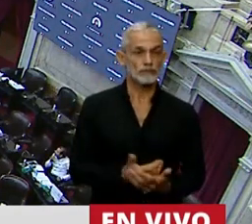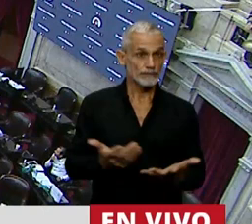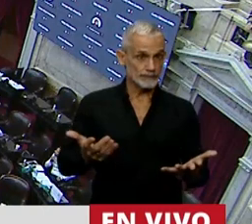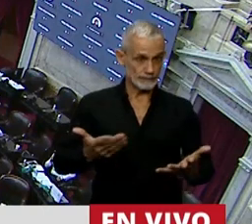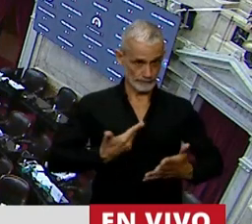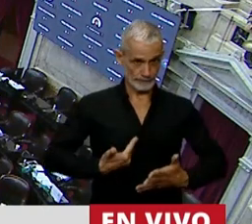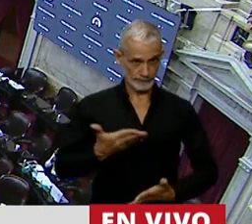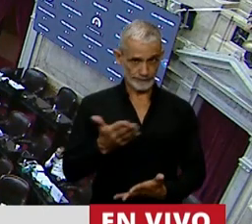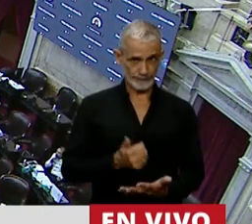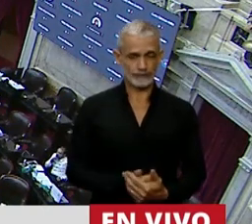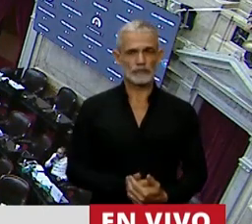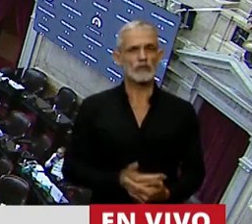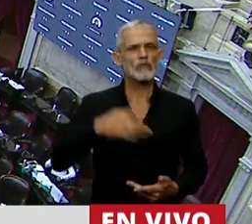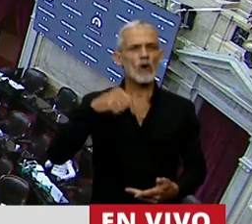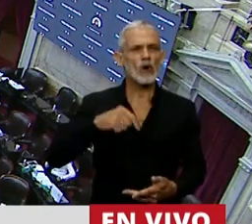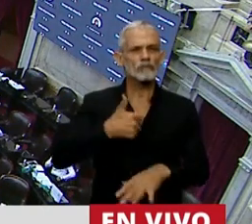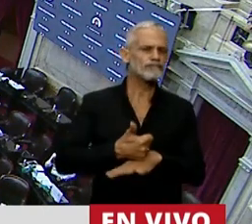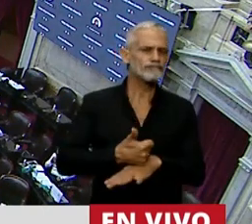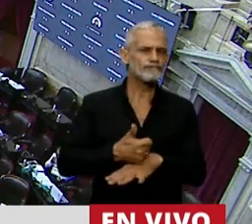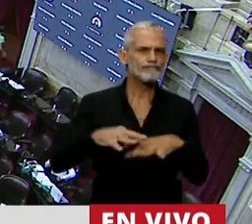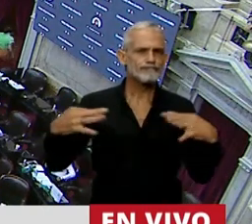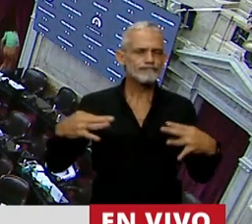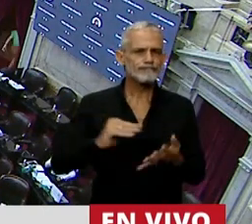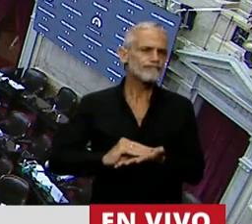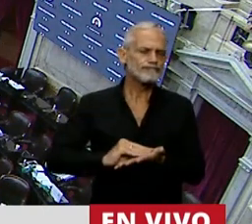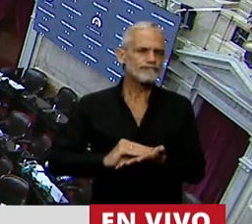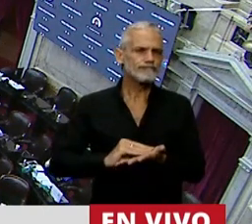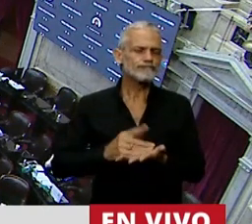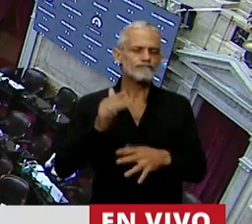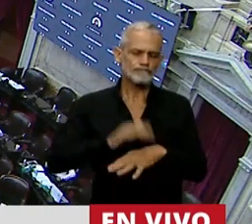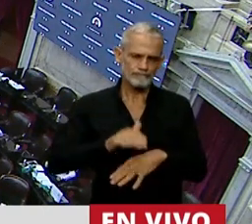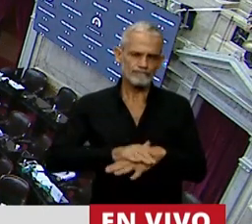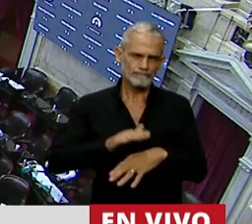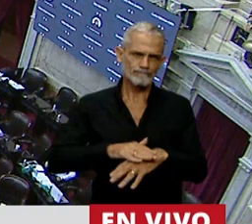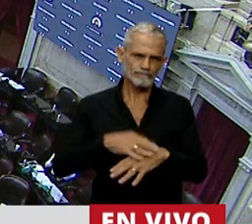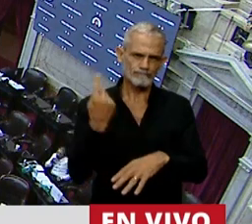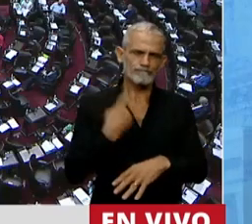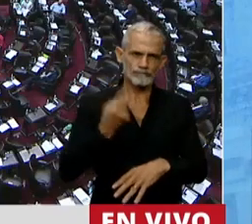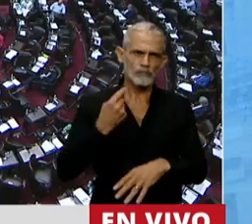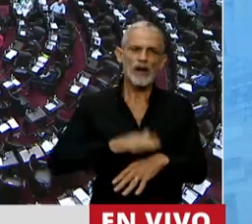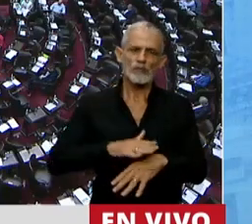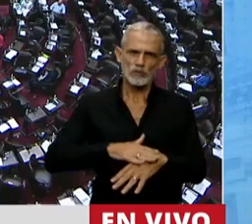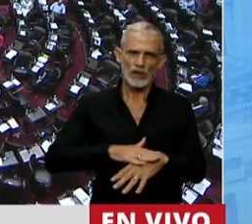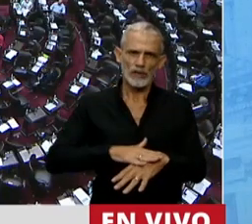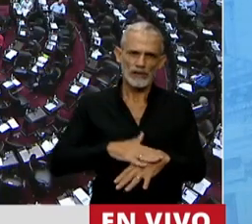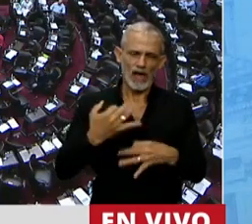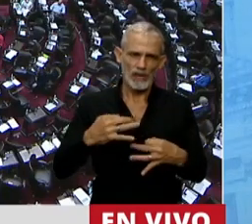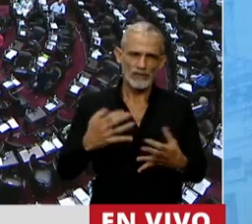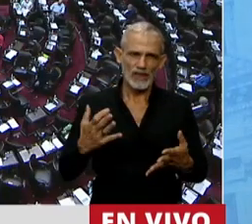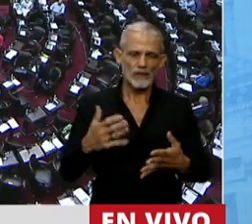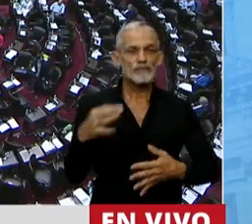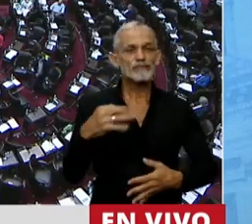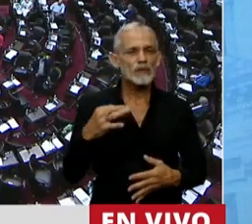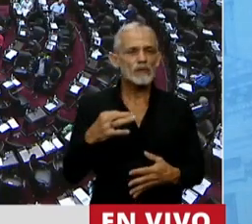Señor presidente, hoy nos encontramos ante una responsabilidad legislativa en lo concreto, donde hay